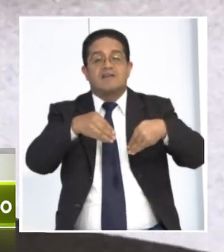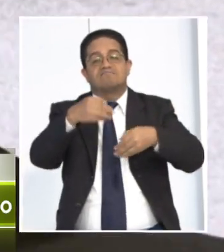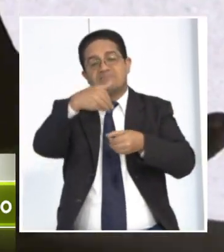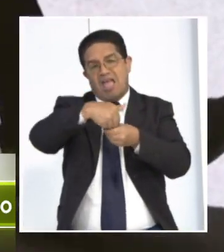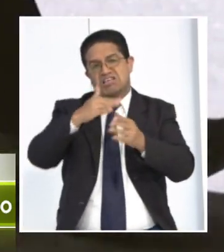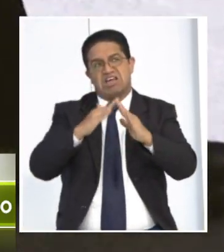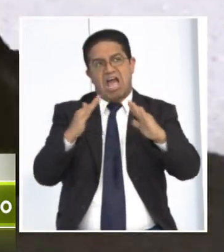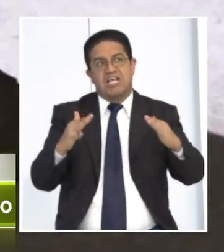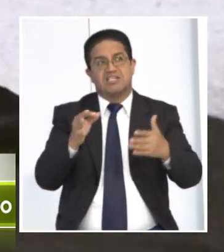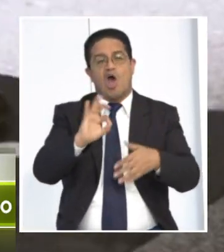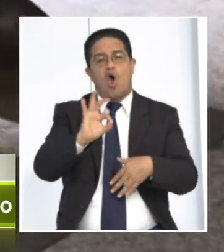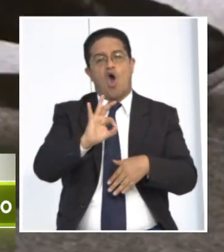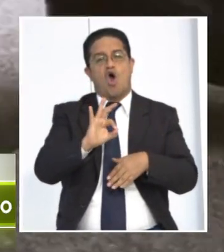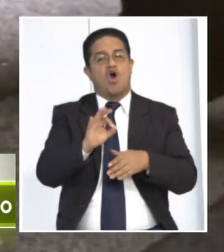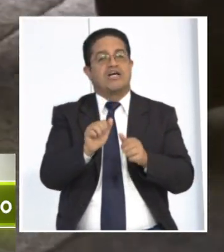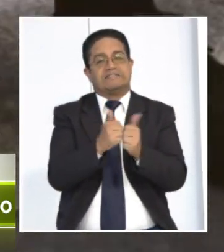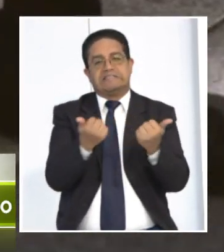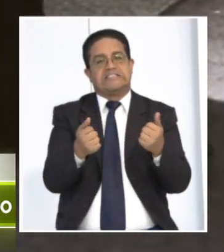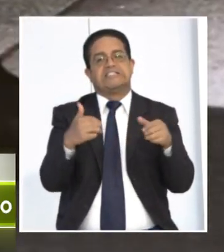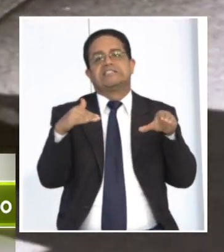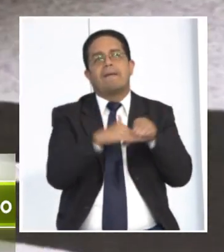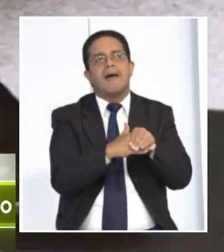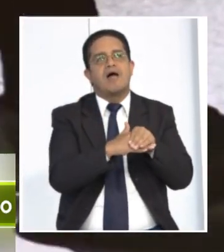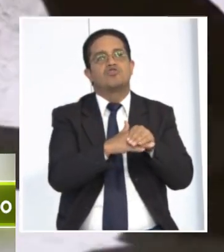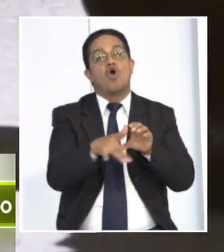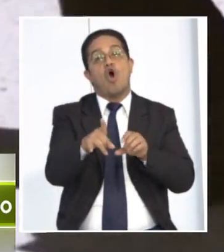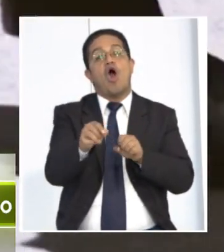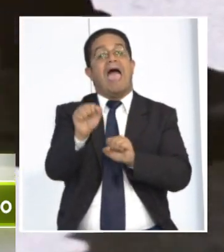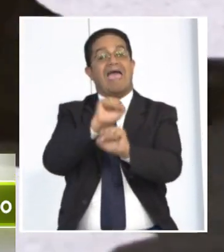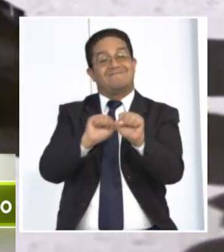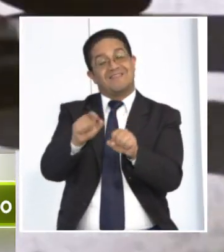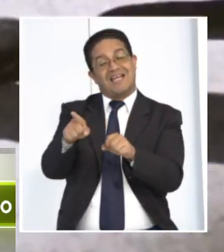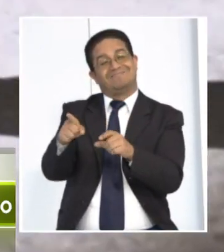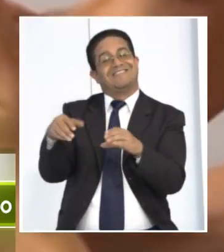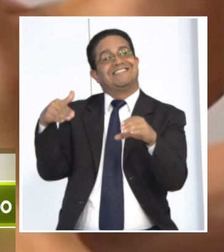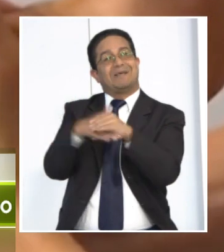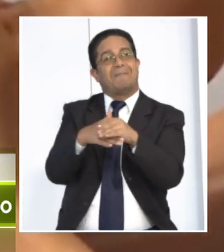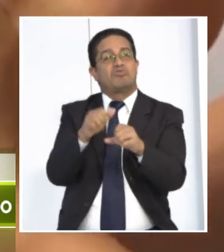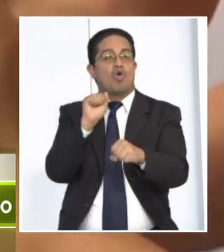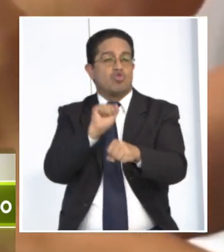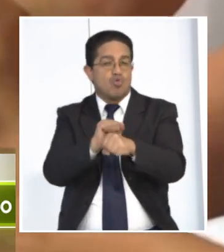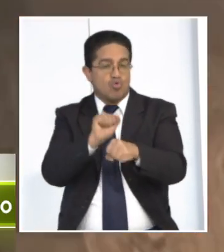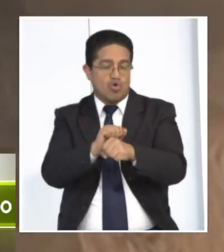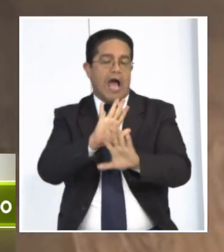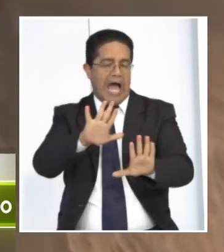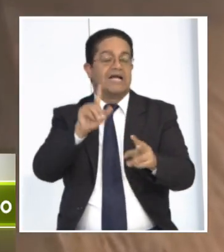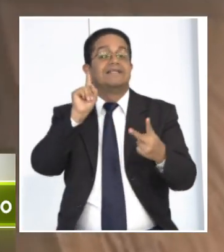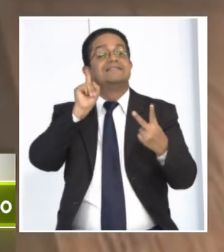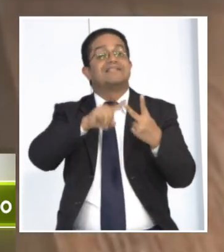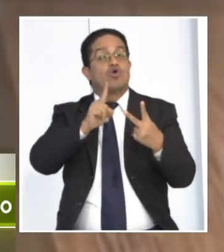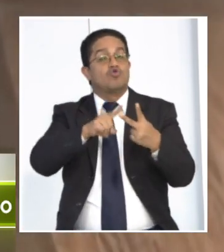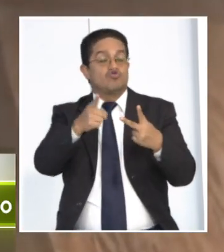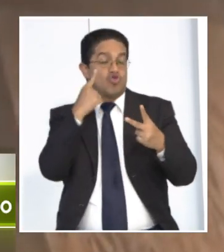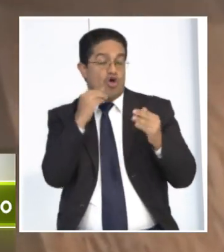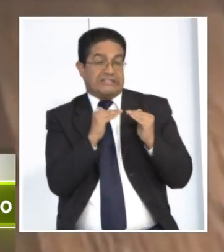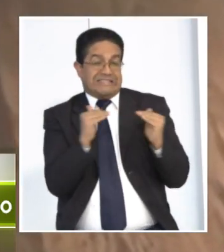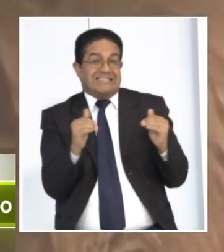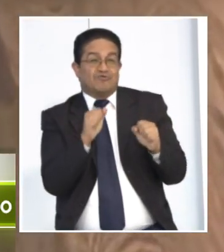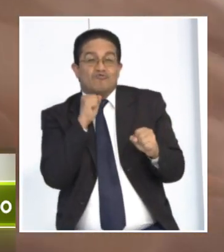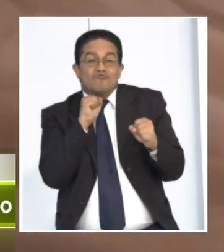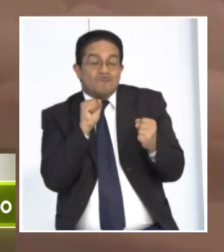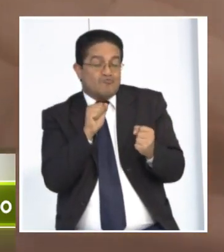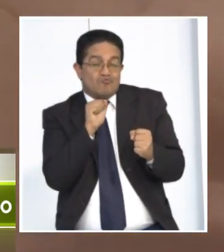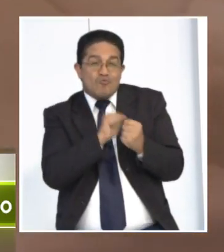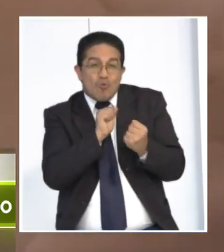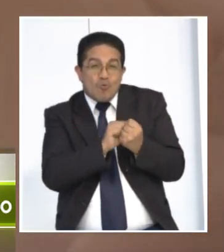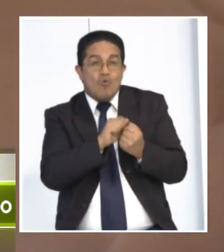casa, así como evitar el calzado inflexible. En el caso de pie plano rígido, si es un poco sintomático, suele